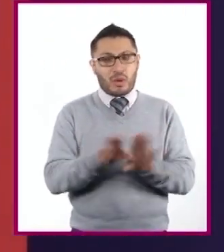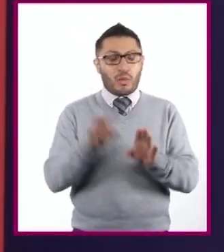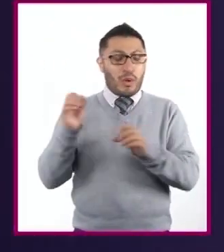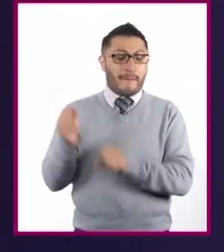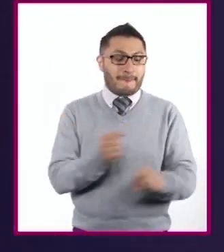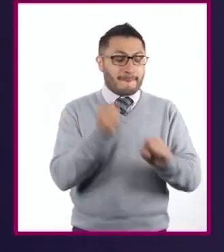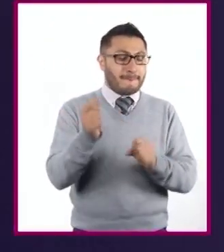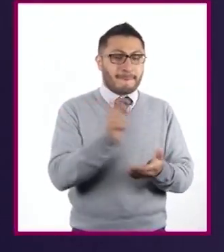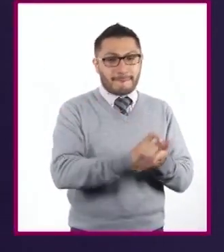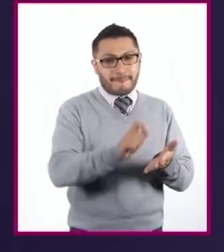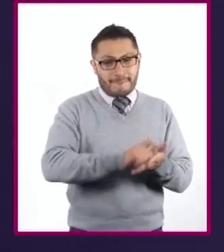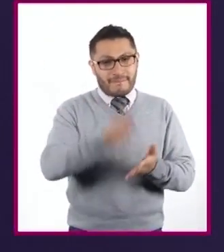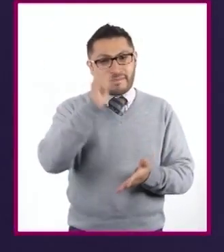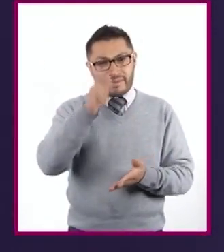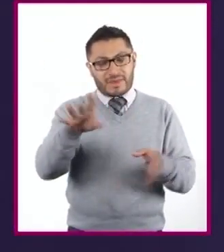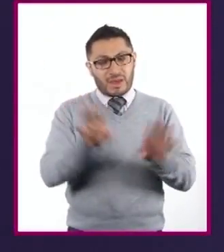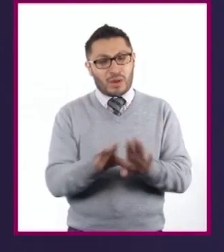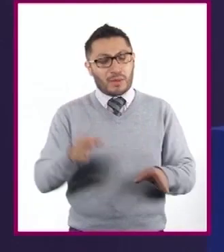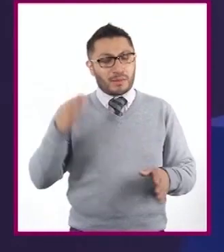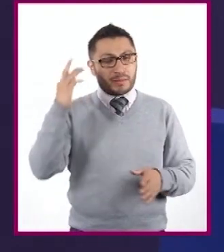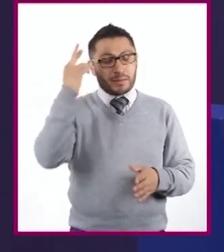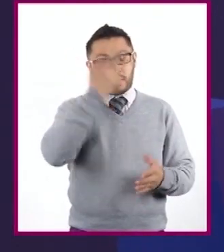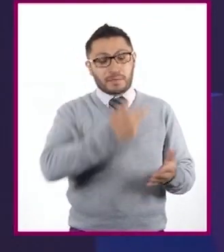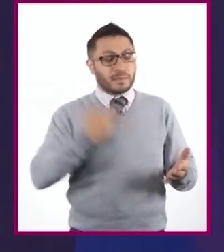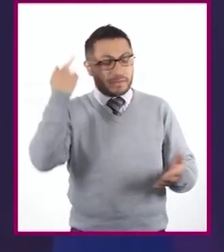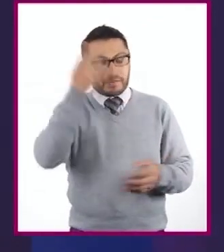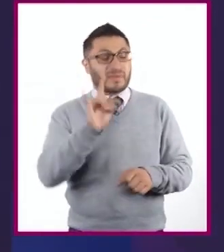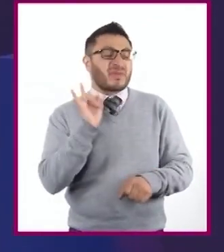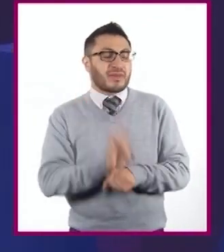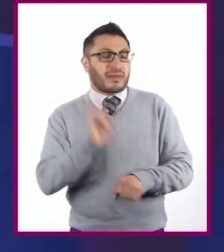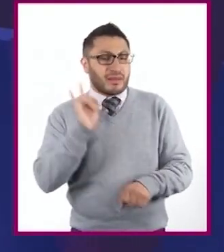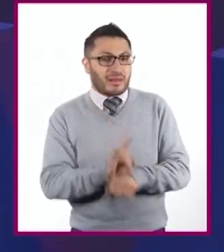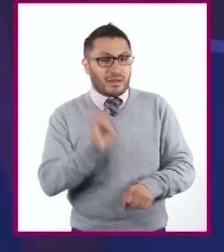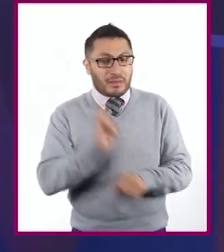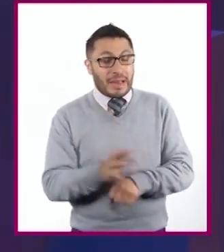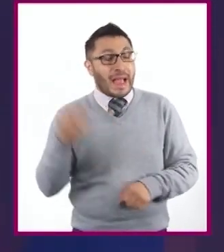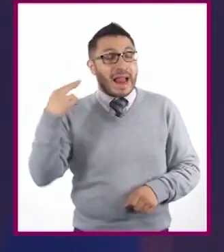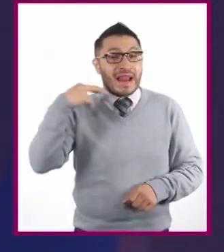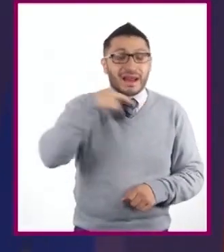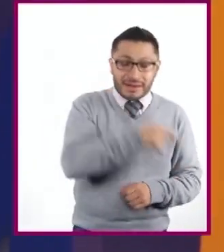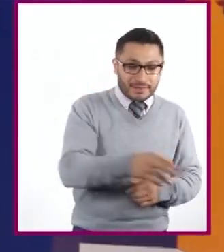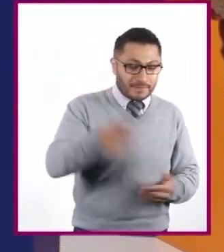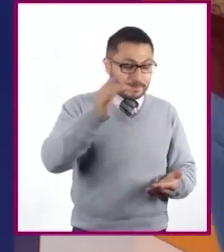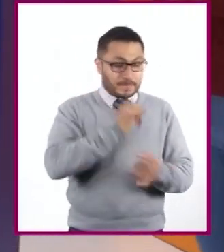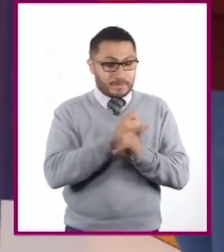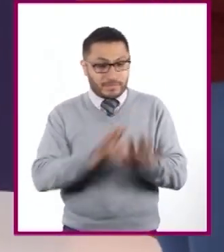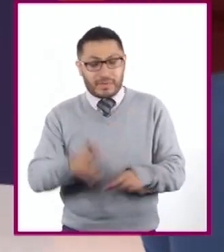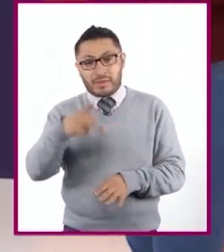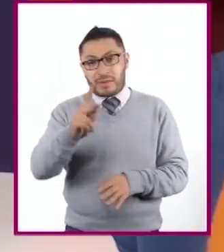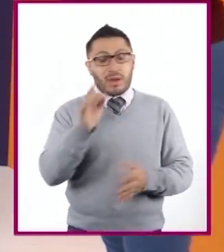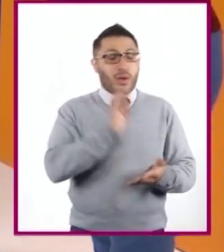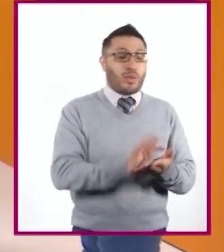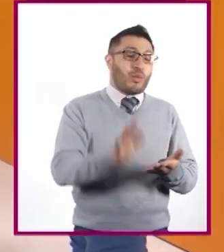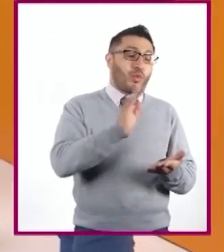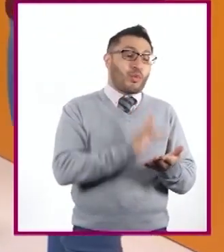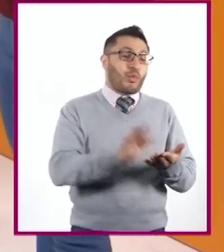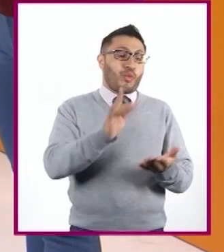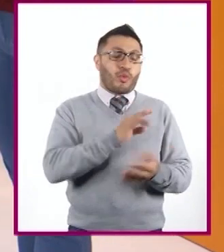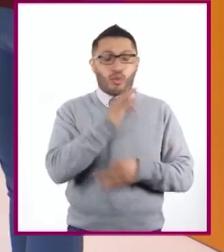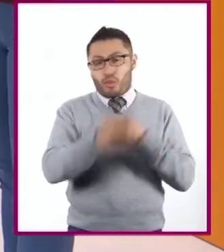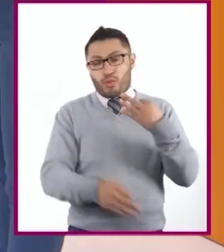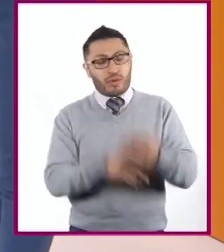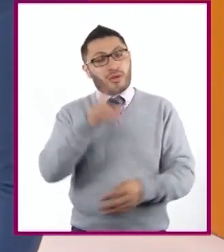barrida de texto consiste en hacer un examen superficial de la información, pero sin leerlo detalladamente, sino